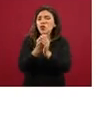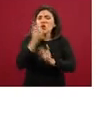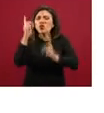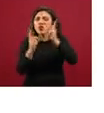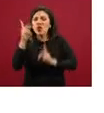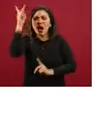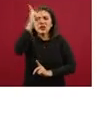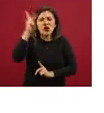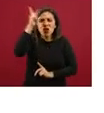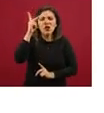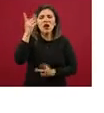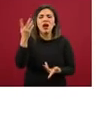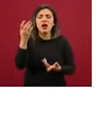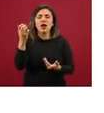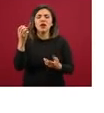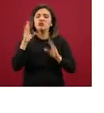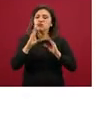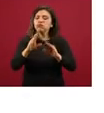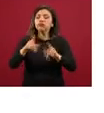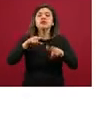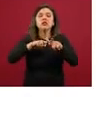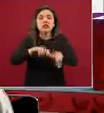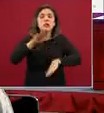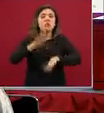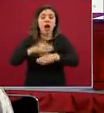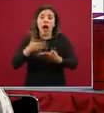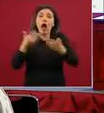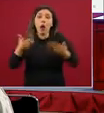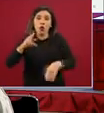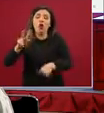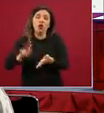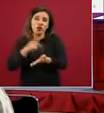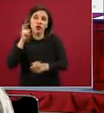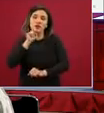y psicológica, y lo vamos a replicar en esta ocasión.